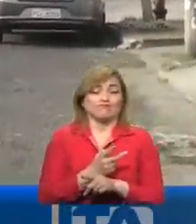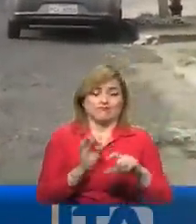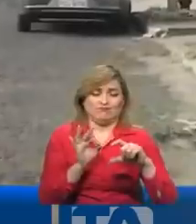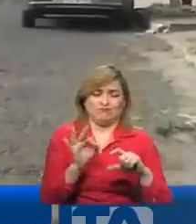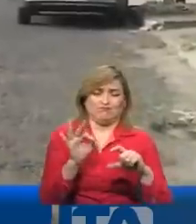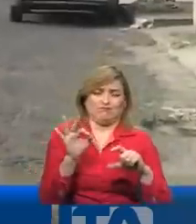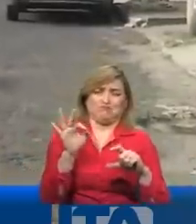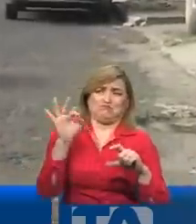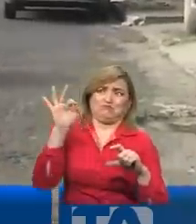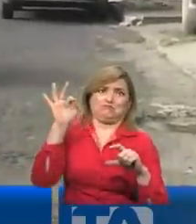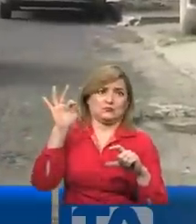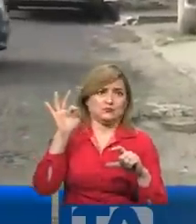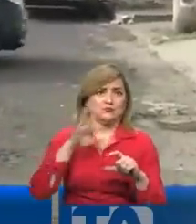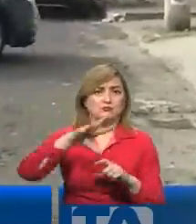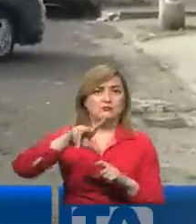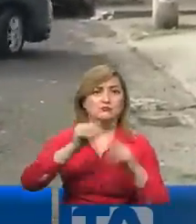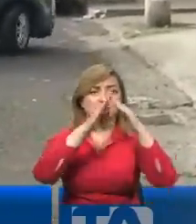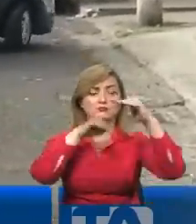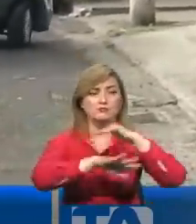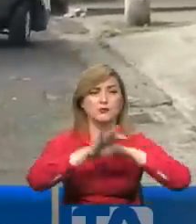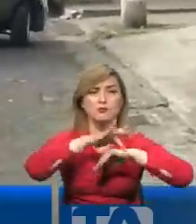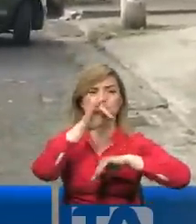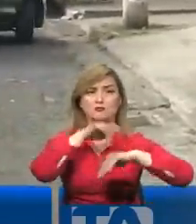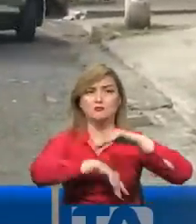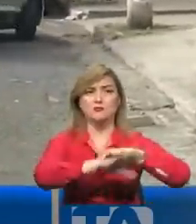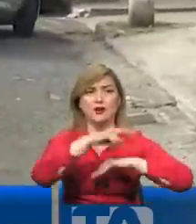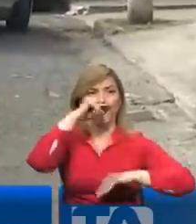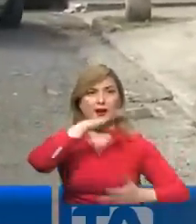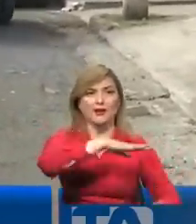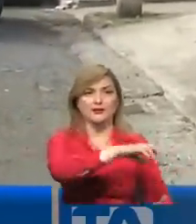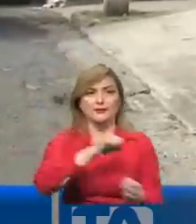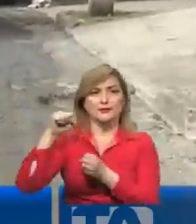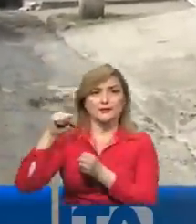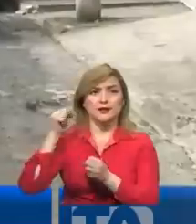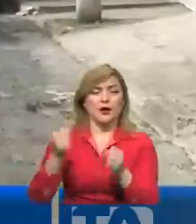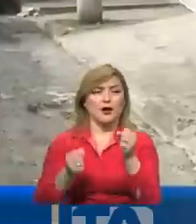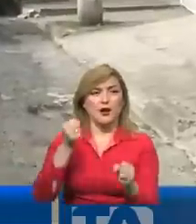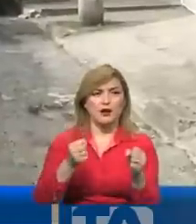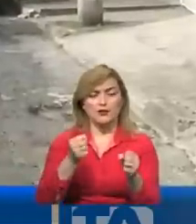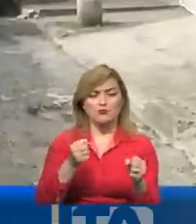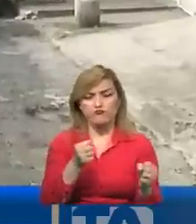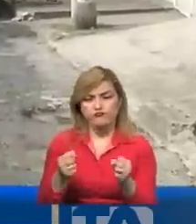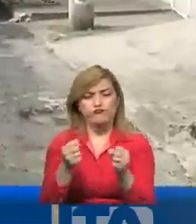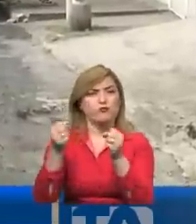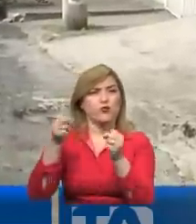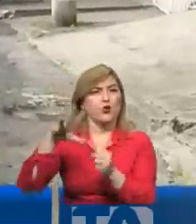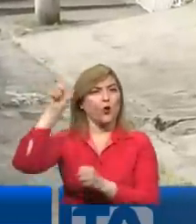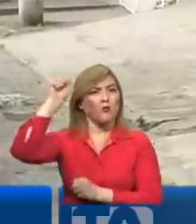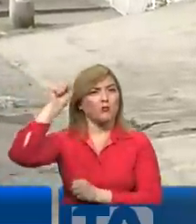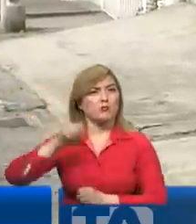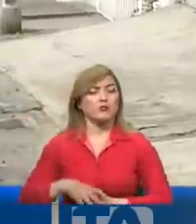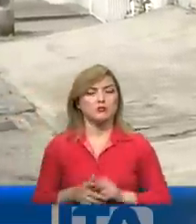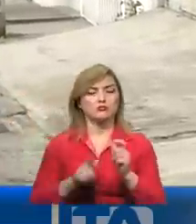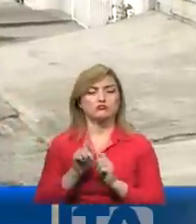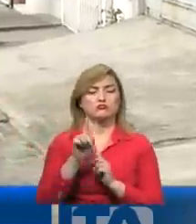de robos. Primero a domicilios, en las madrugadas se robaron tanques de gas, ahora automotores, personas que se